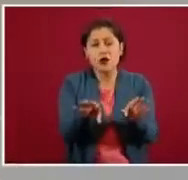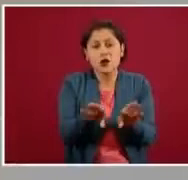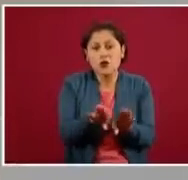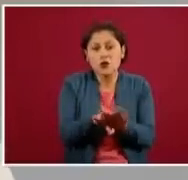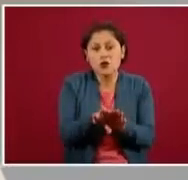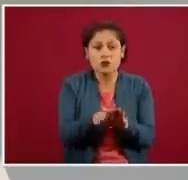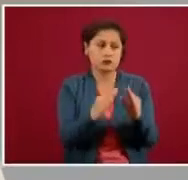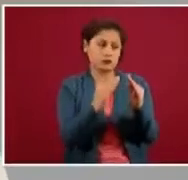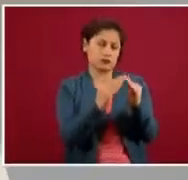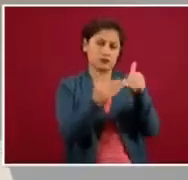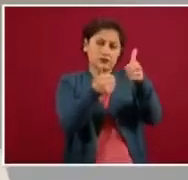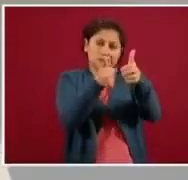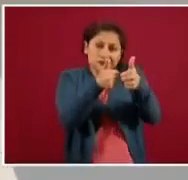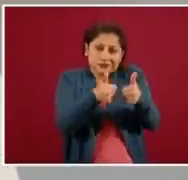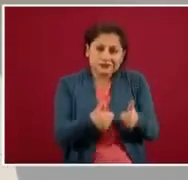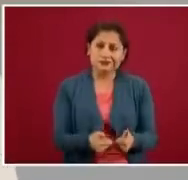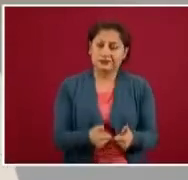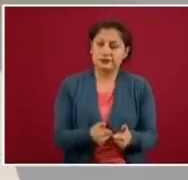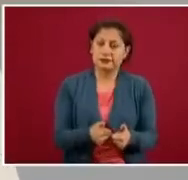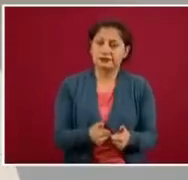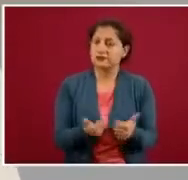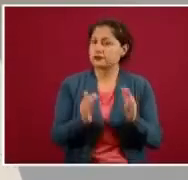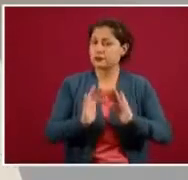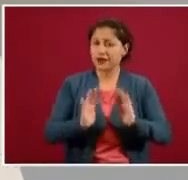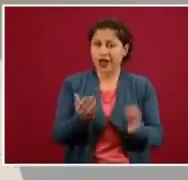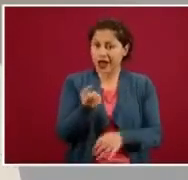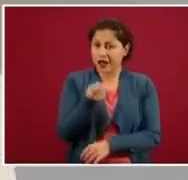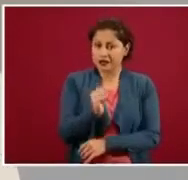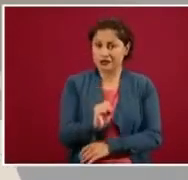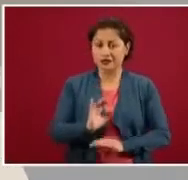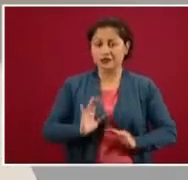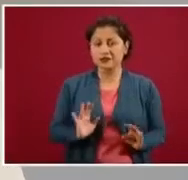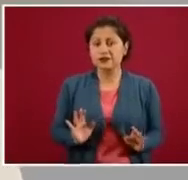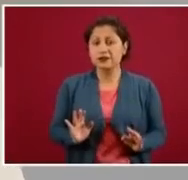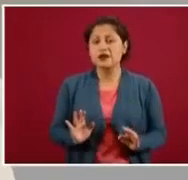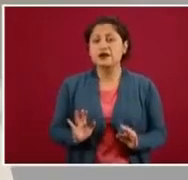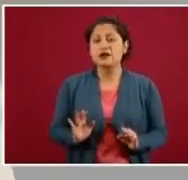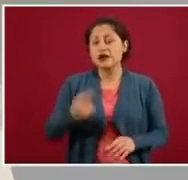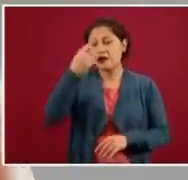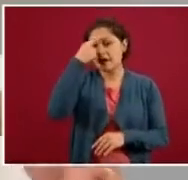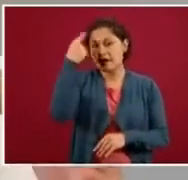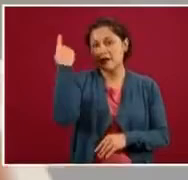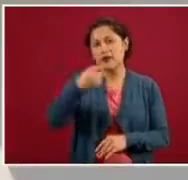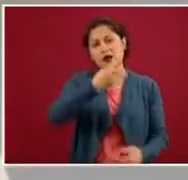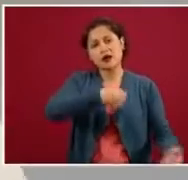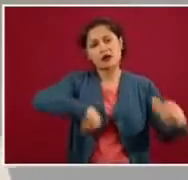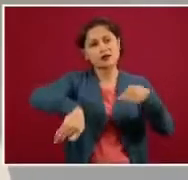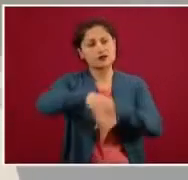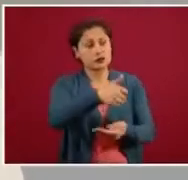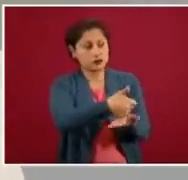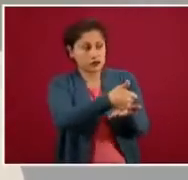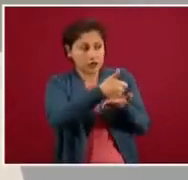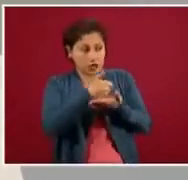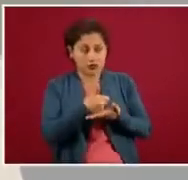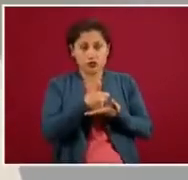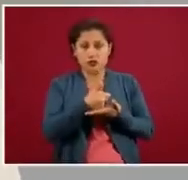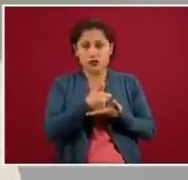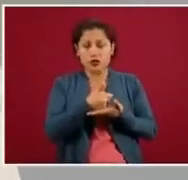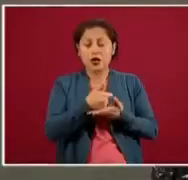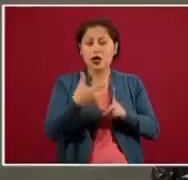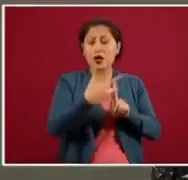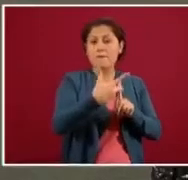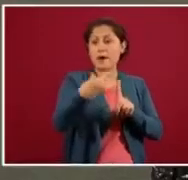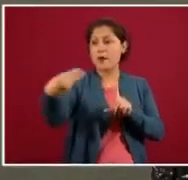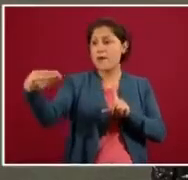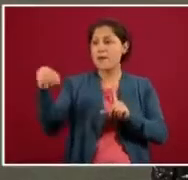casa. Necesitamos que se queden en casa y que contribuya cada quien a que se reduzca la transmisión de este